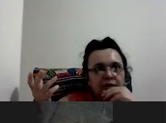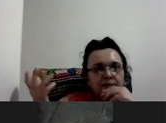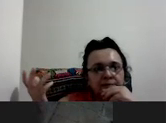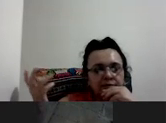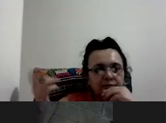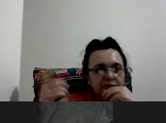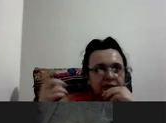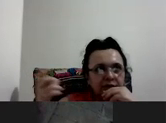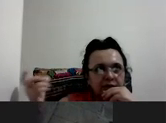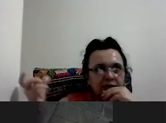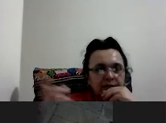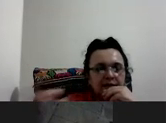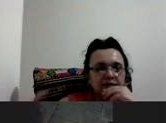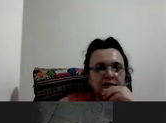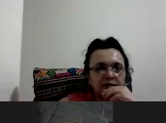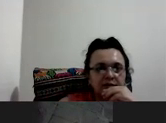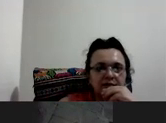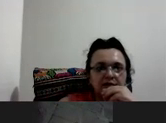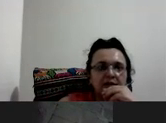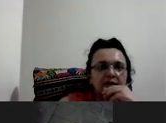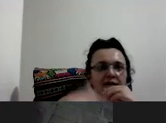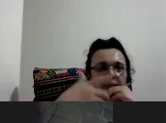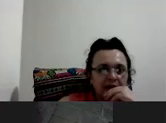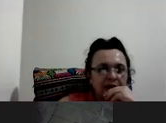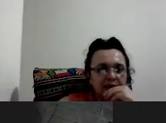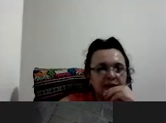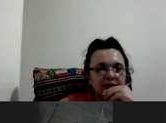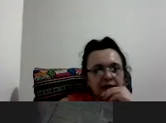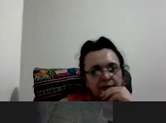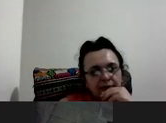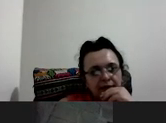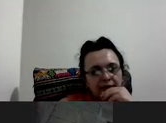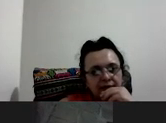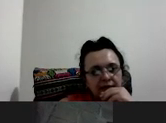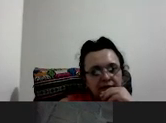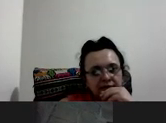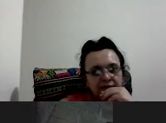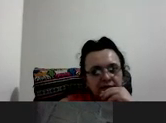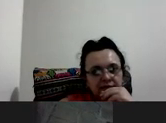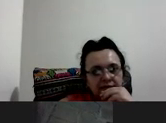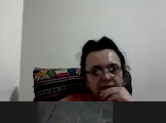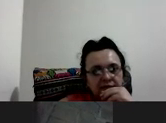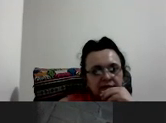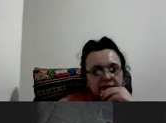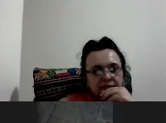de crops, o sea, de plantaciones, es en esa época que ya están listas.